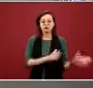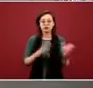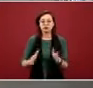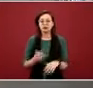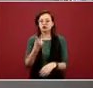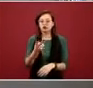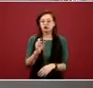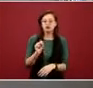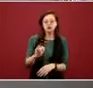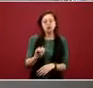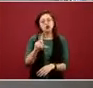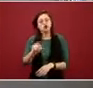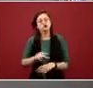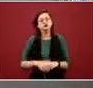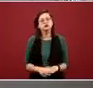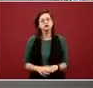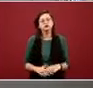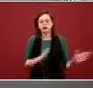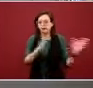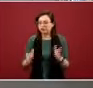ver, lo retomamos.